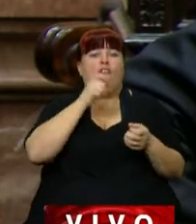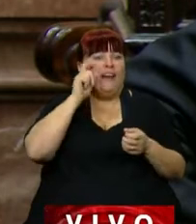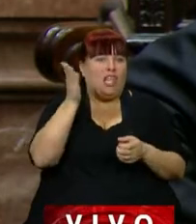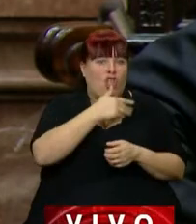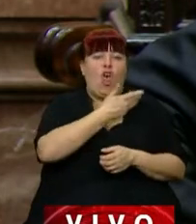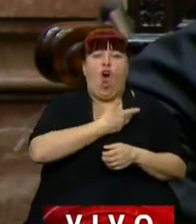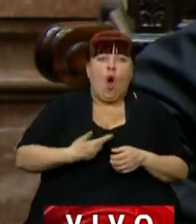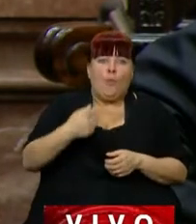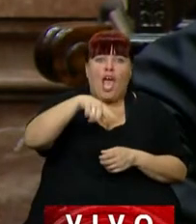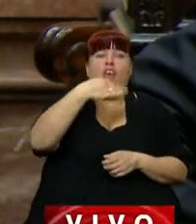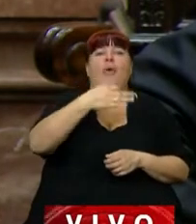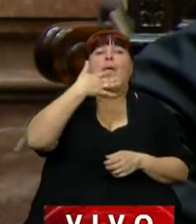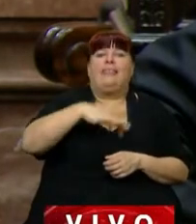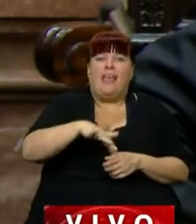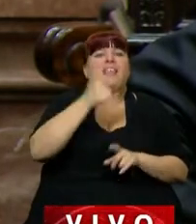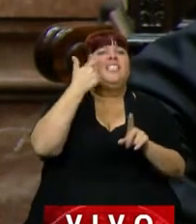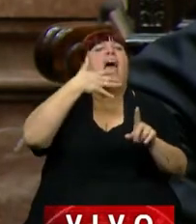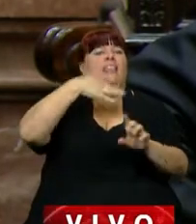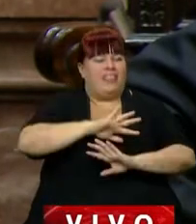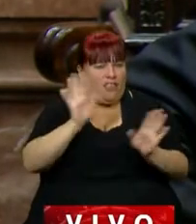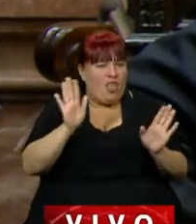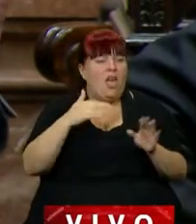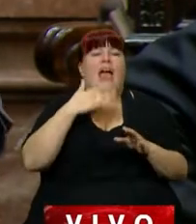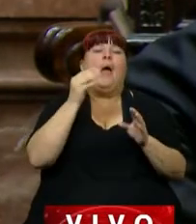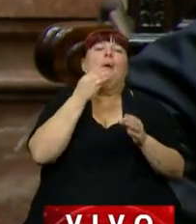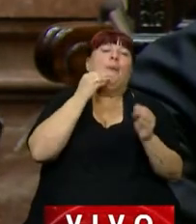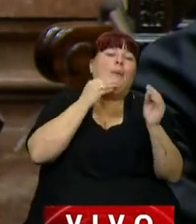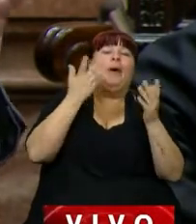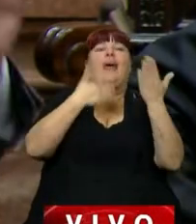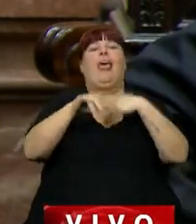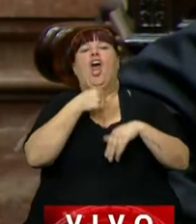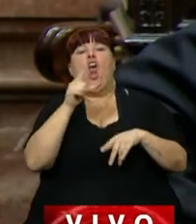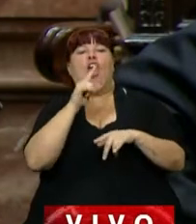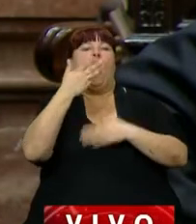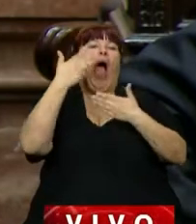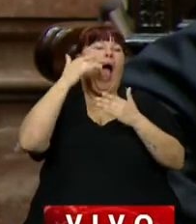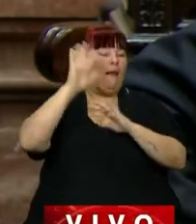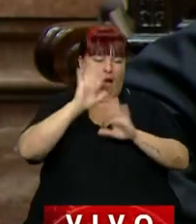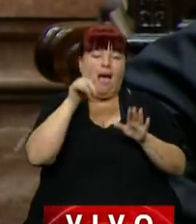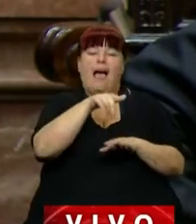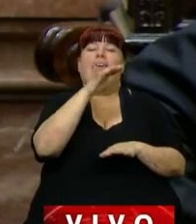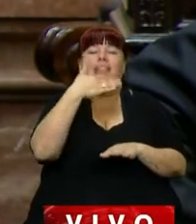que el gobierno entienda, y lo ha entendido, más allá que lo quieran tapar, que no tienen su relato en su agenda,